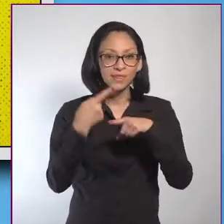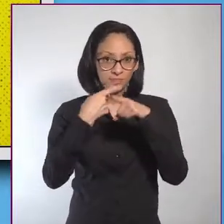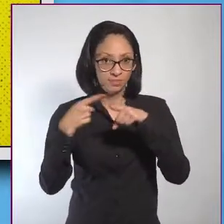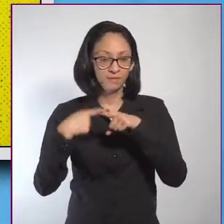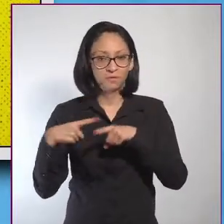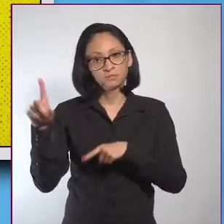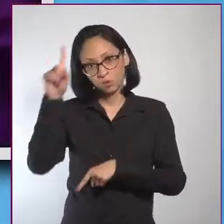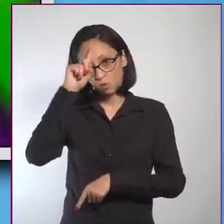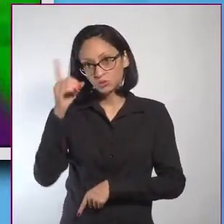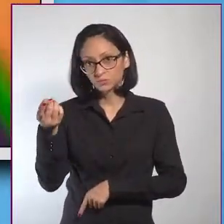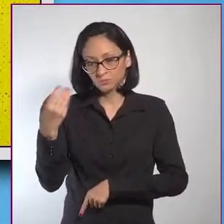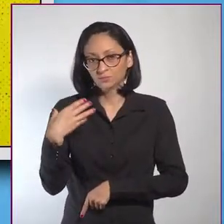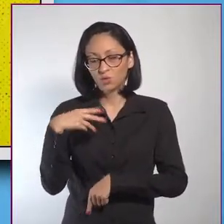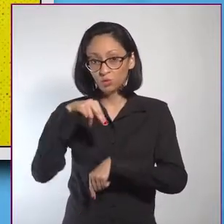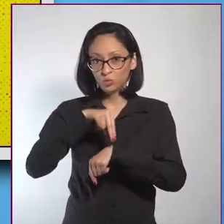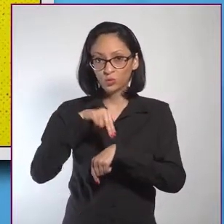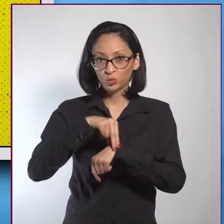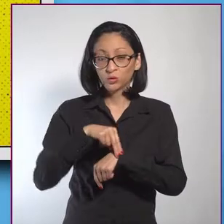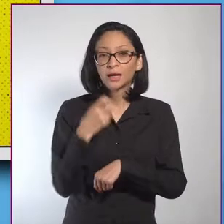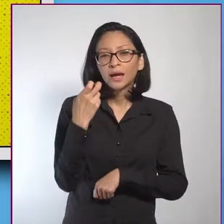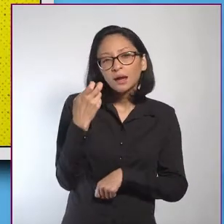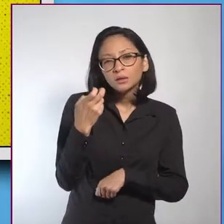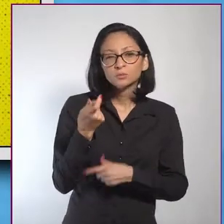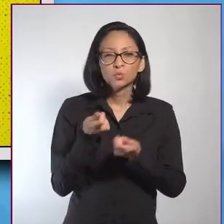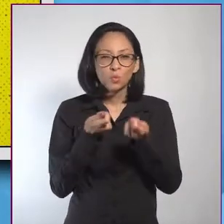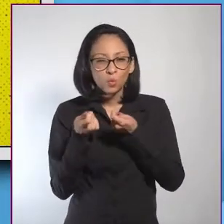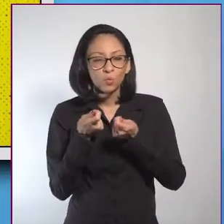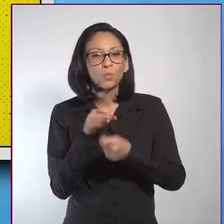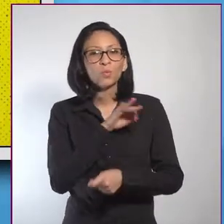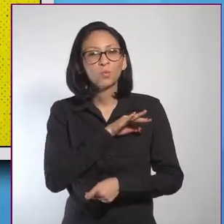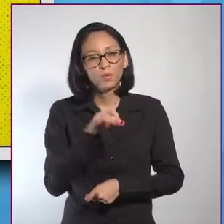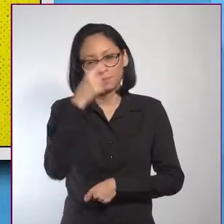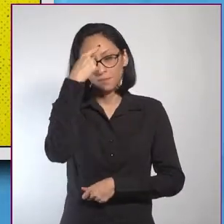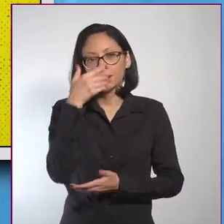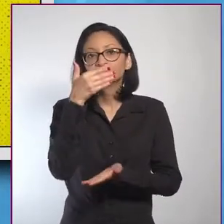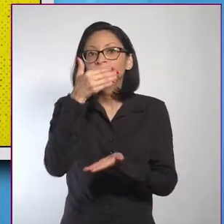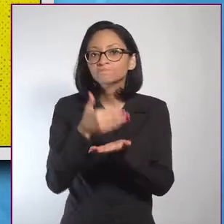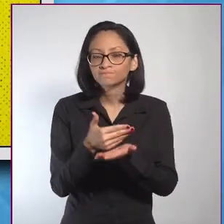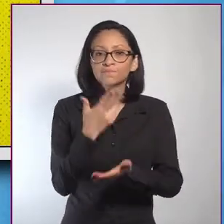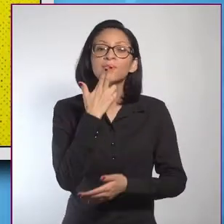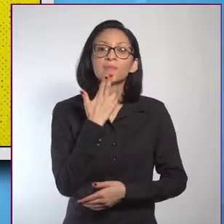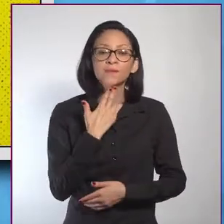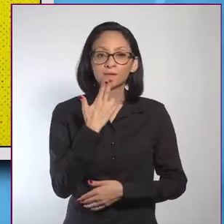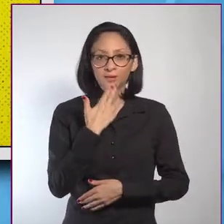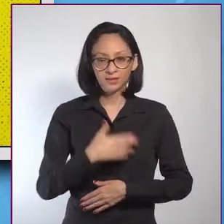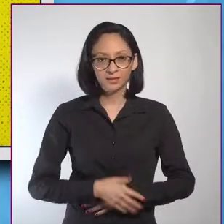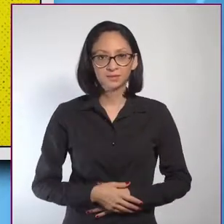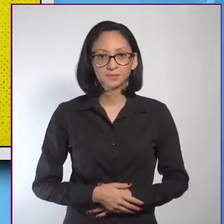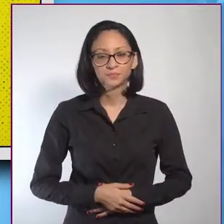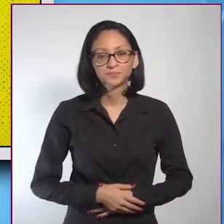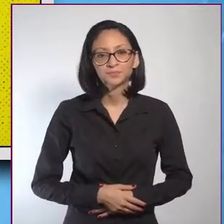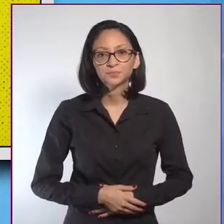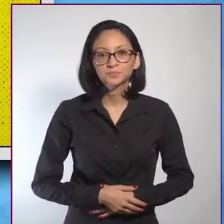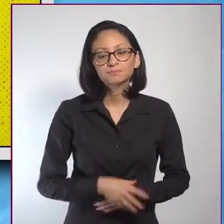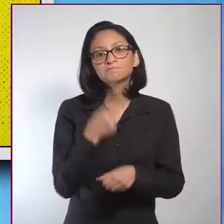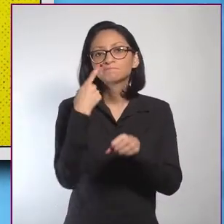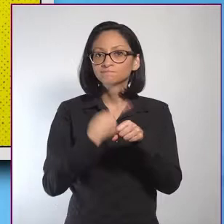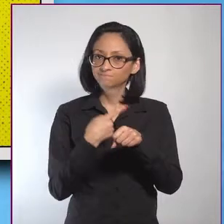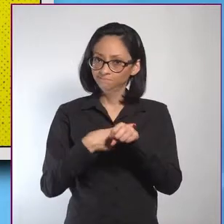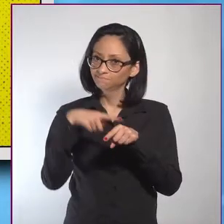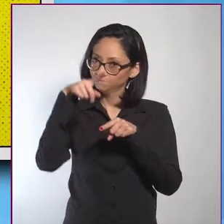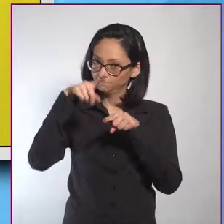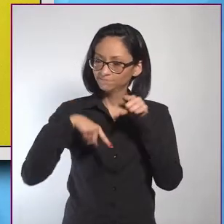recetarles. Con estas medidas podremos frenar la diabetes y vencer esta